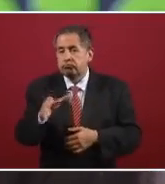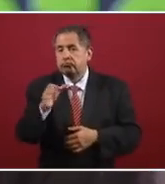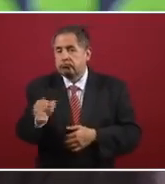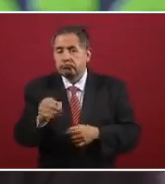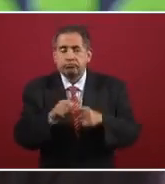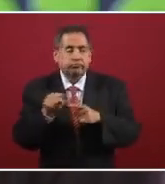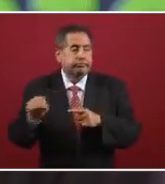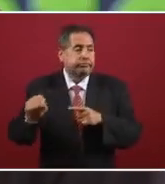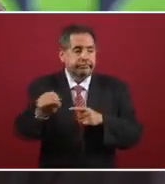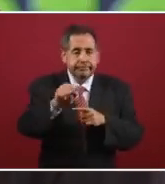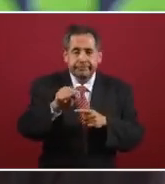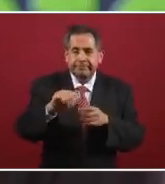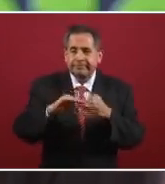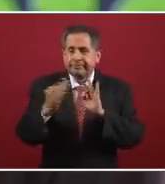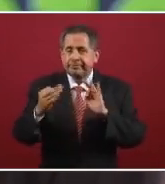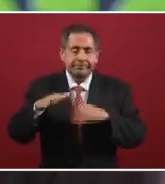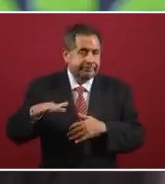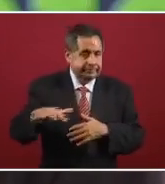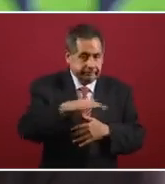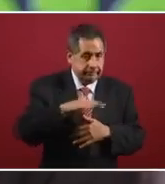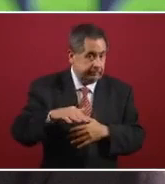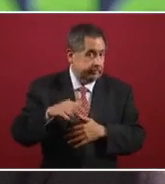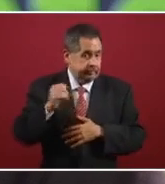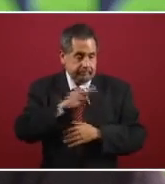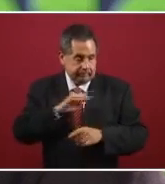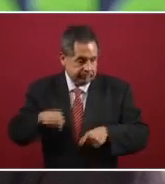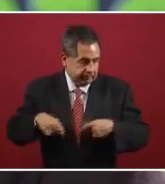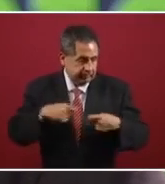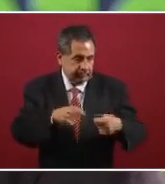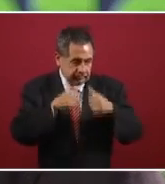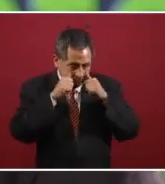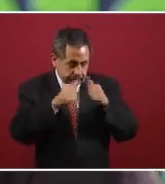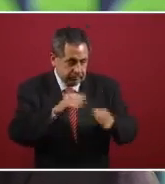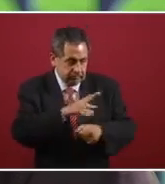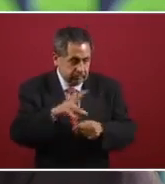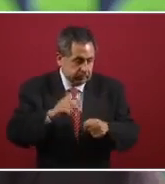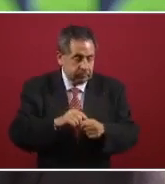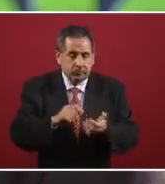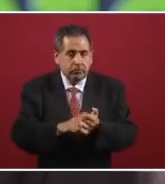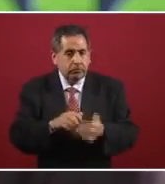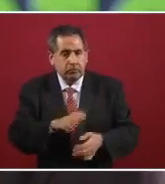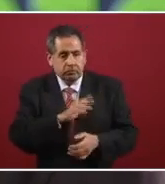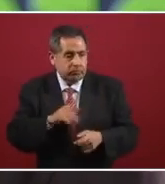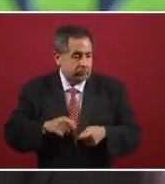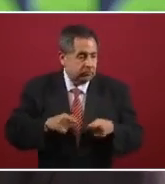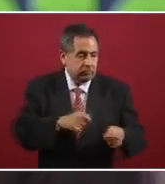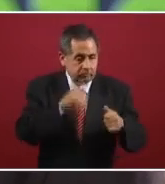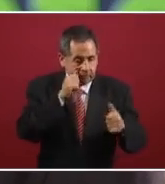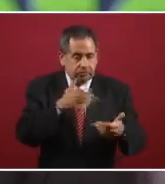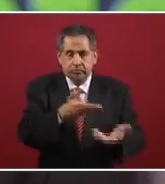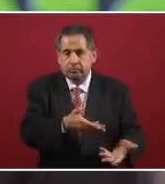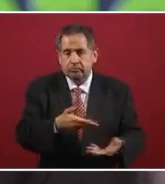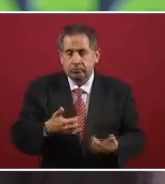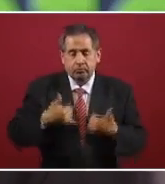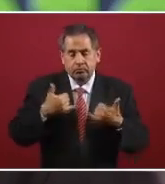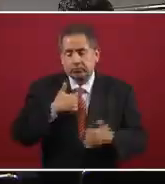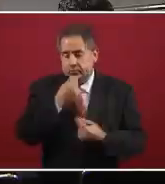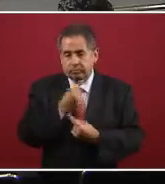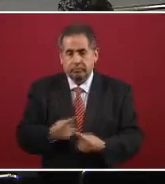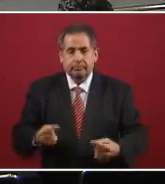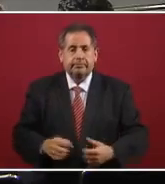hospitales urbanos puedan dar este servicio integral de calidad para que se merecen nuestros jóvenes y nuestros